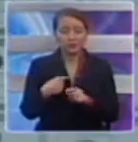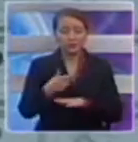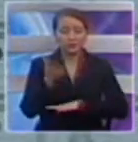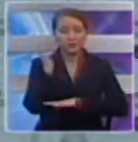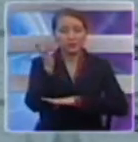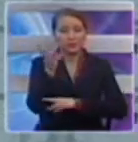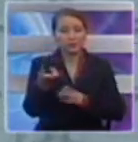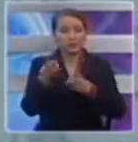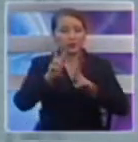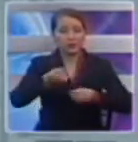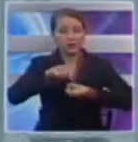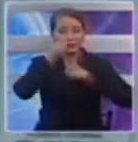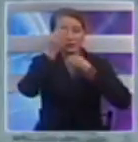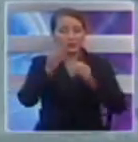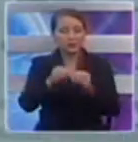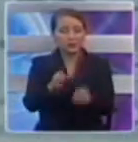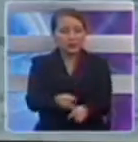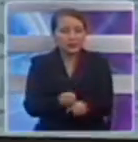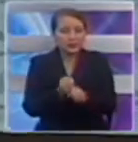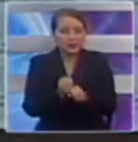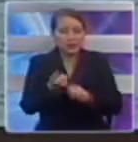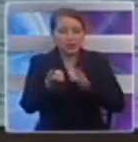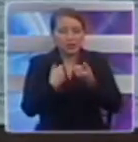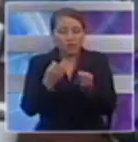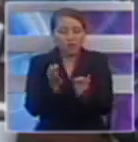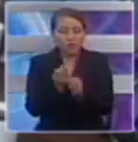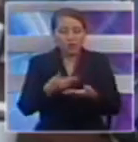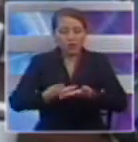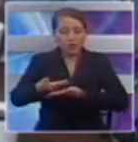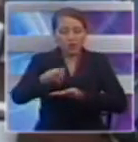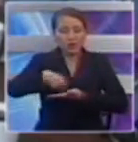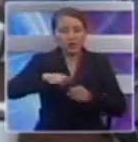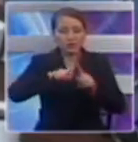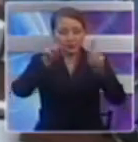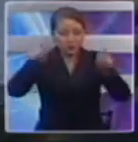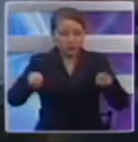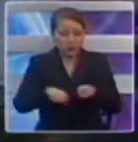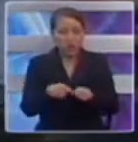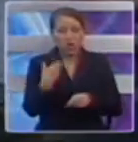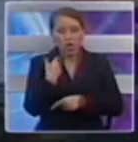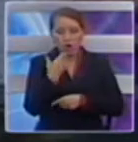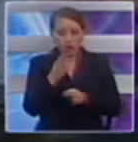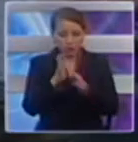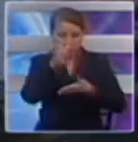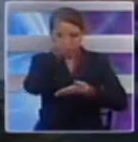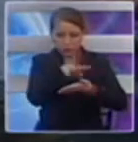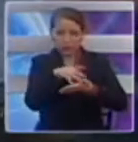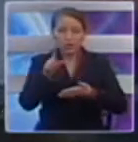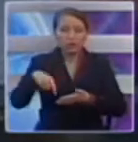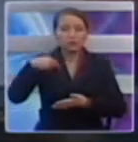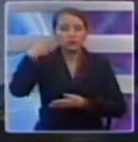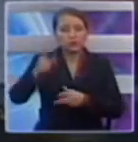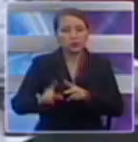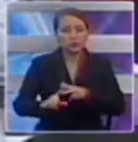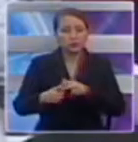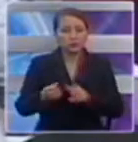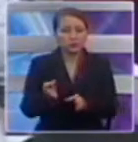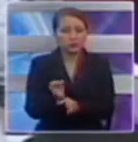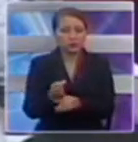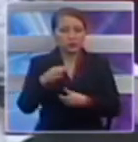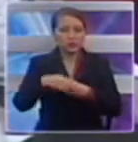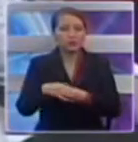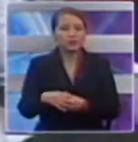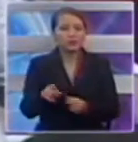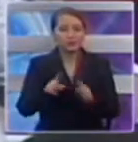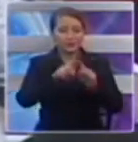prensa también se dio a conocer las seguridades y formatos que tendrán las papeletas y documentos electorales en los próximos comicios. La papeleta